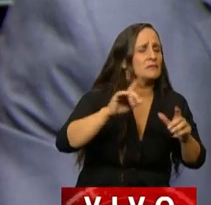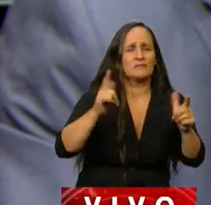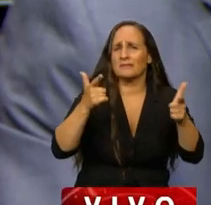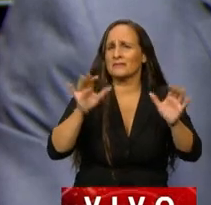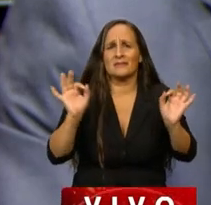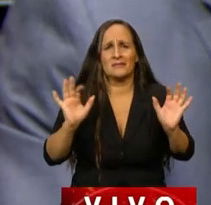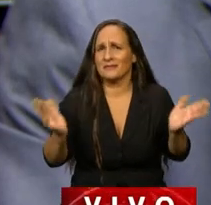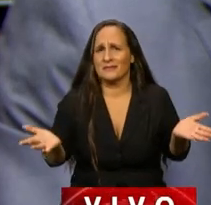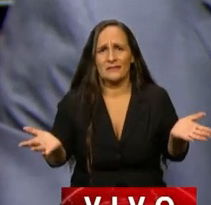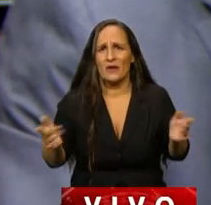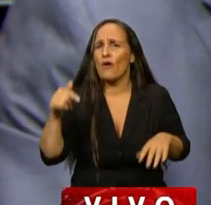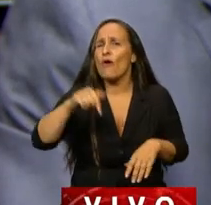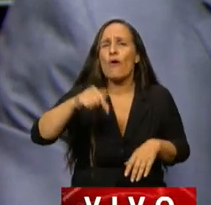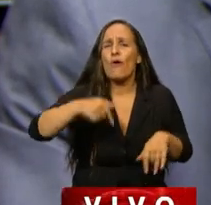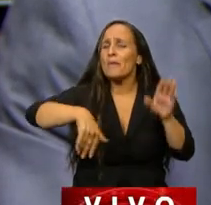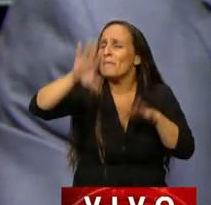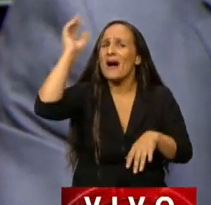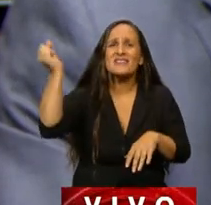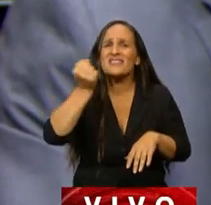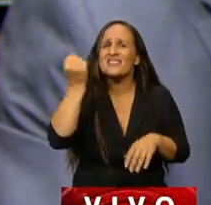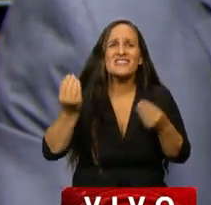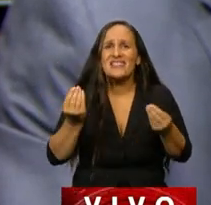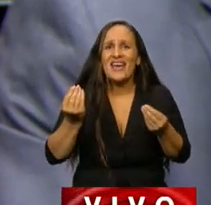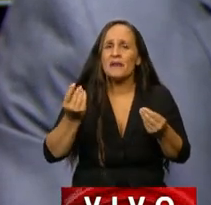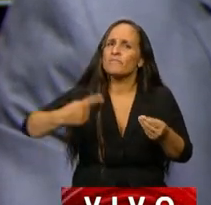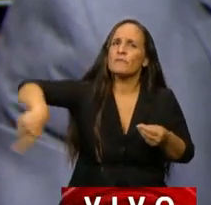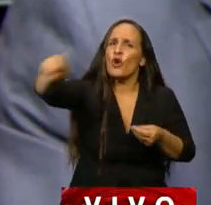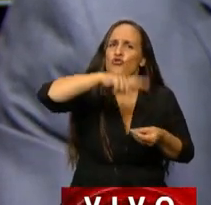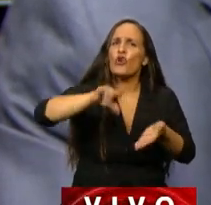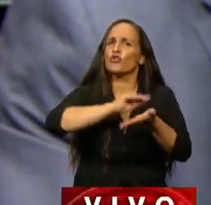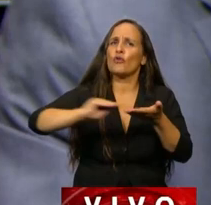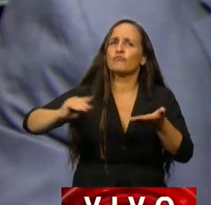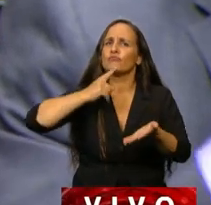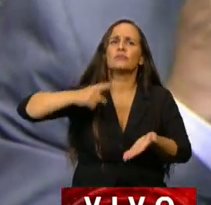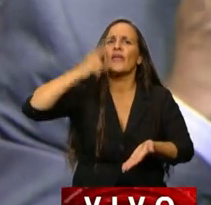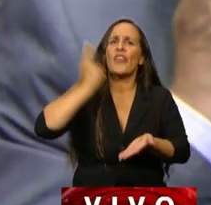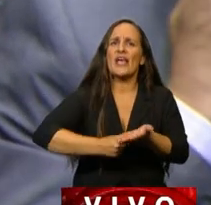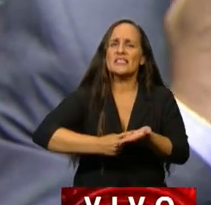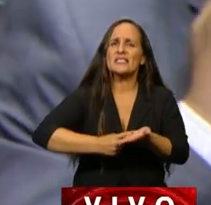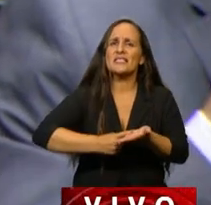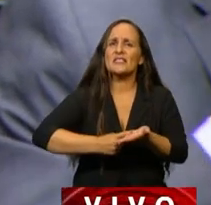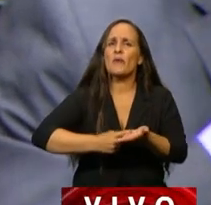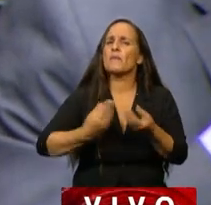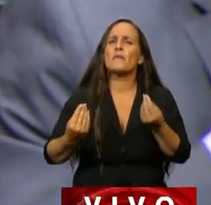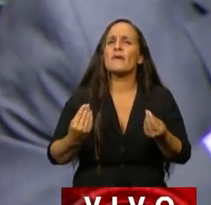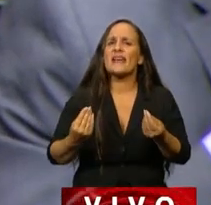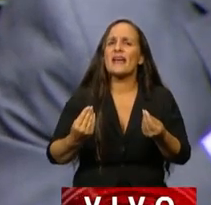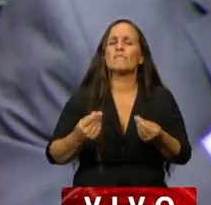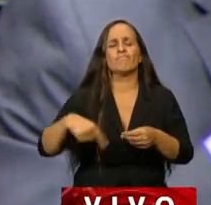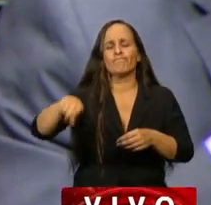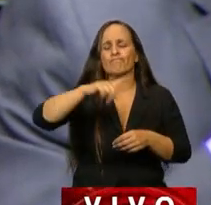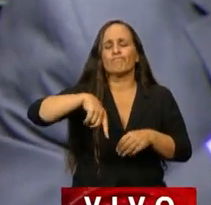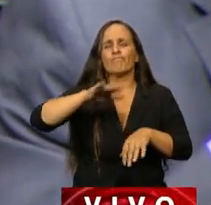Solo deberá primar en nuestra decisión como legisladores la